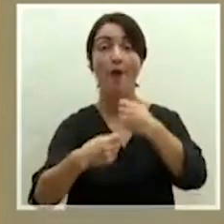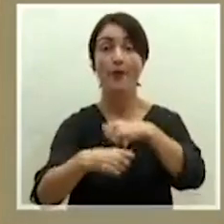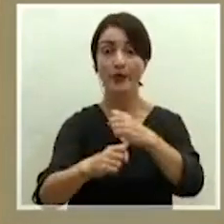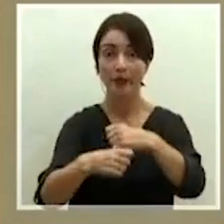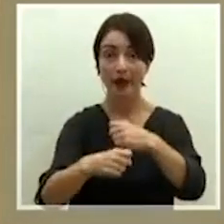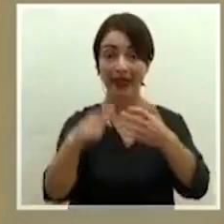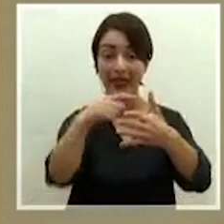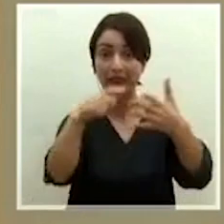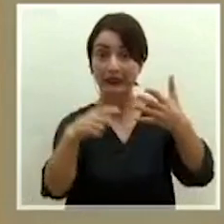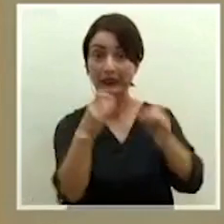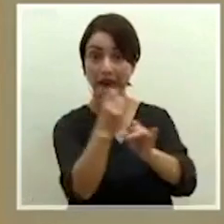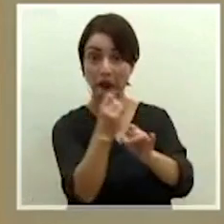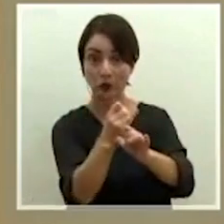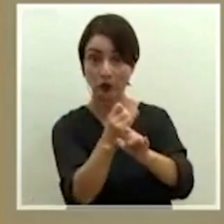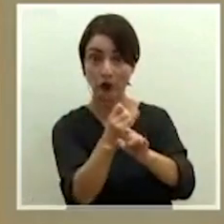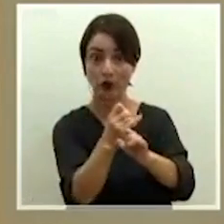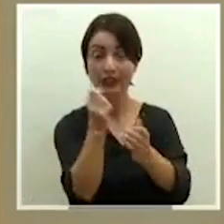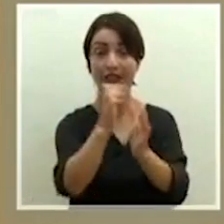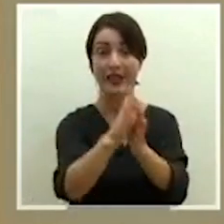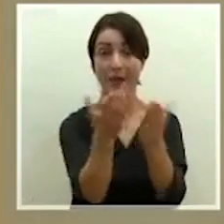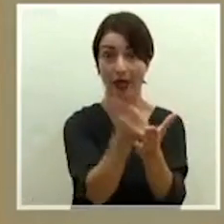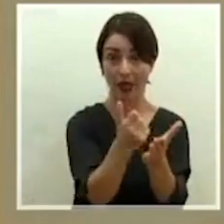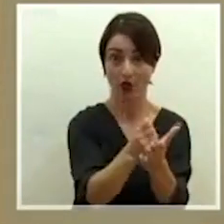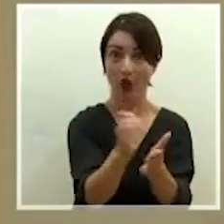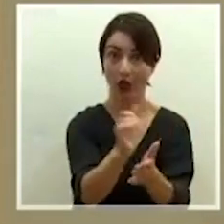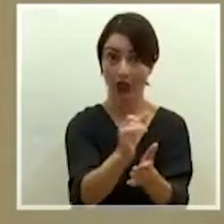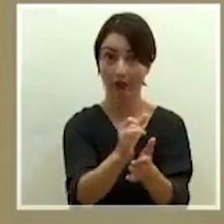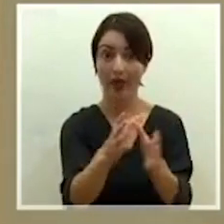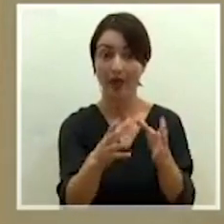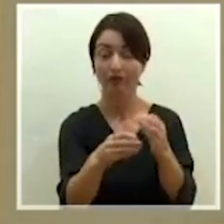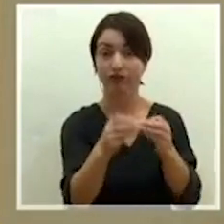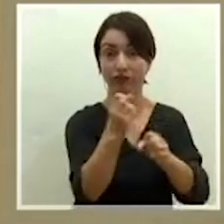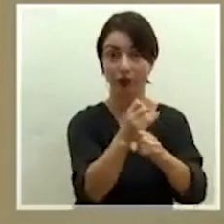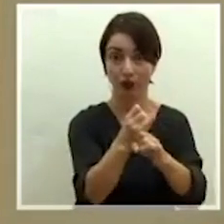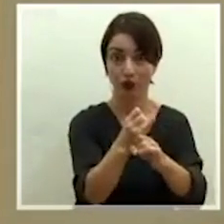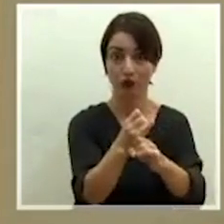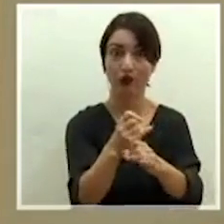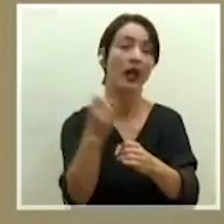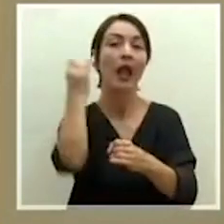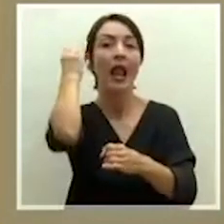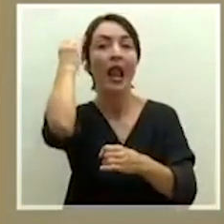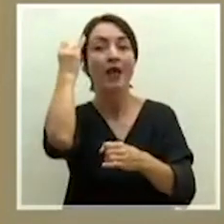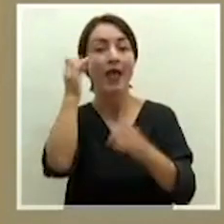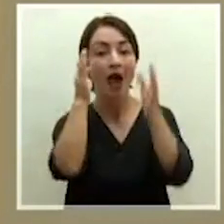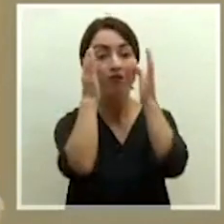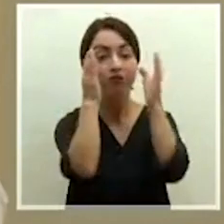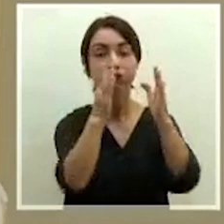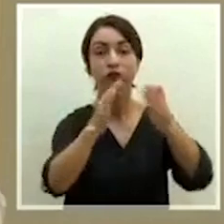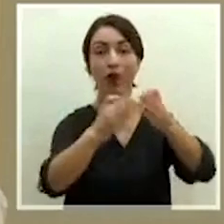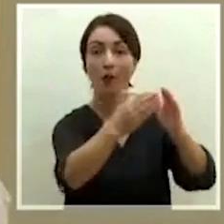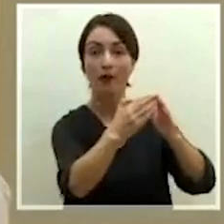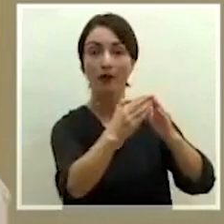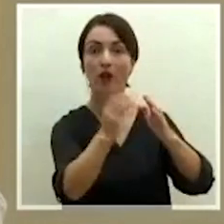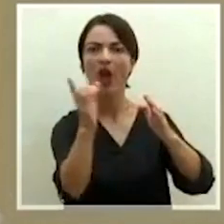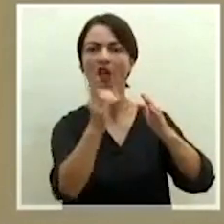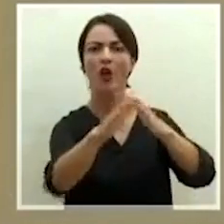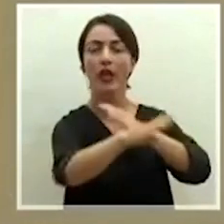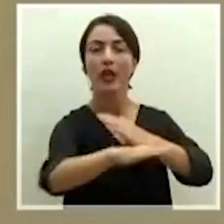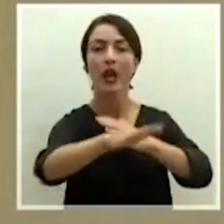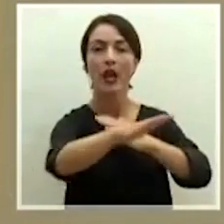y Migración. Y la idea es abordar a estas comunidades, primero en el campo, a